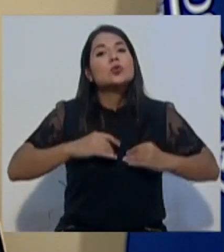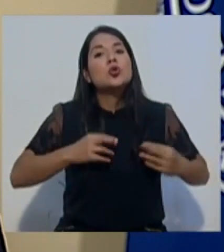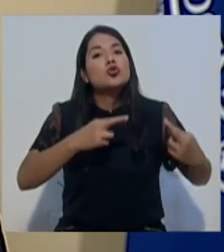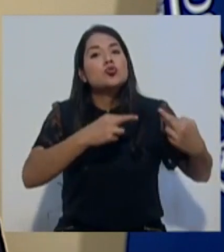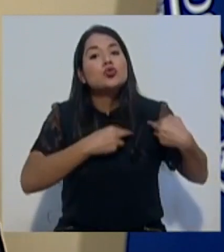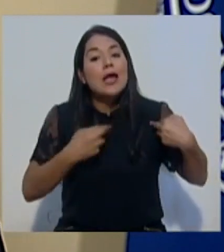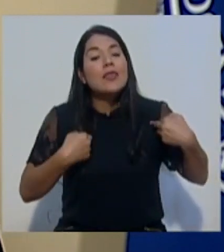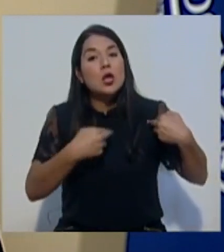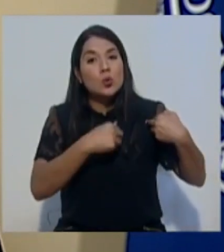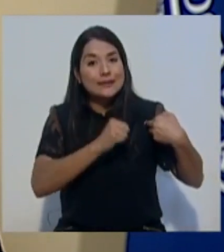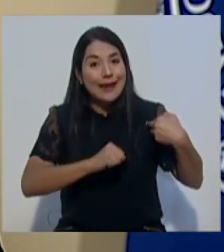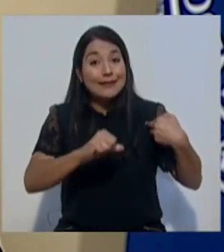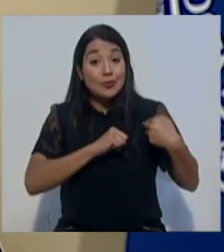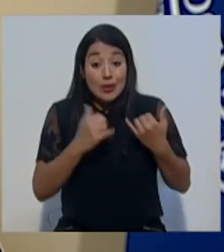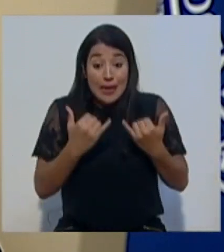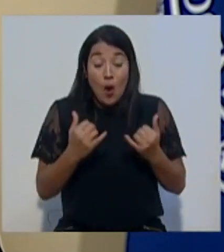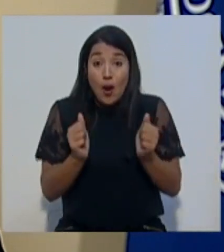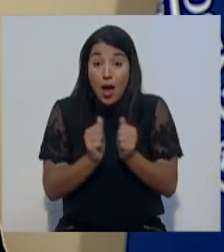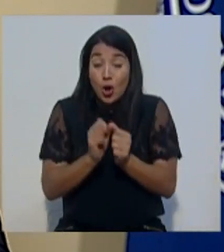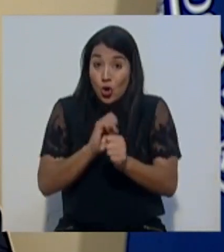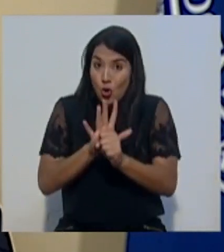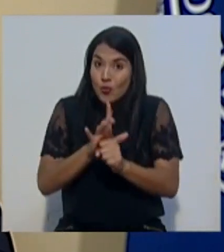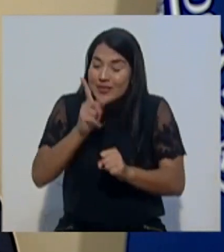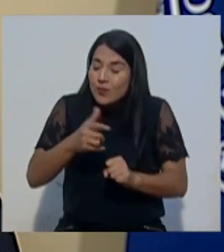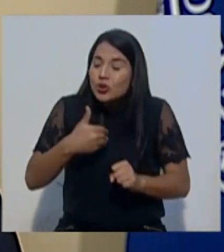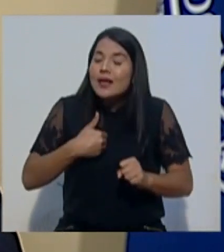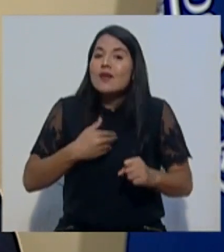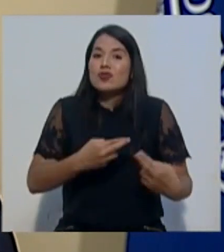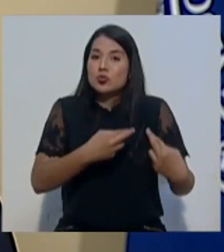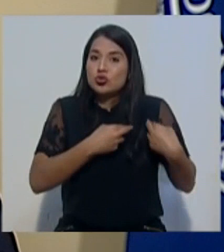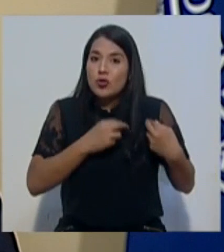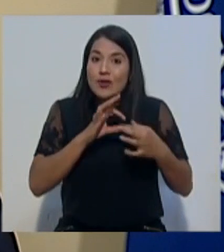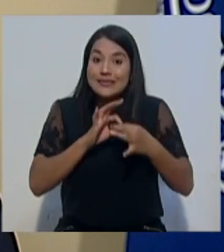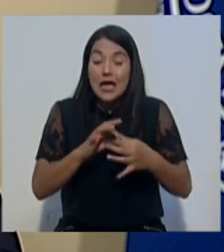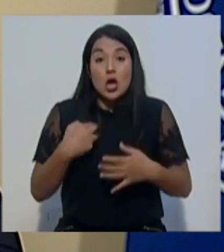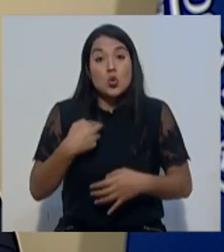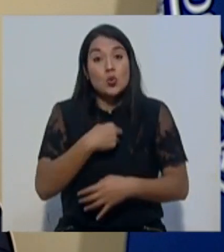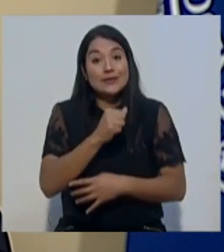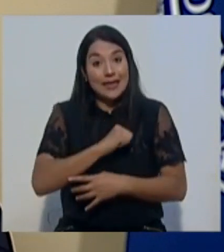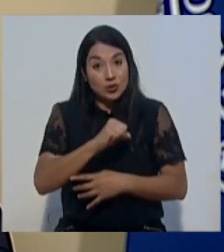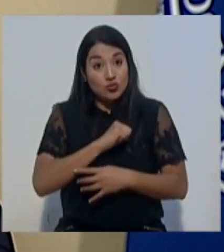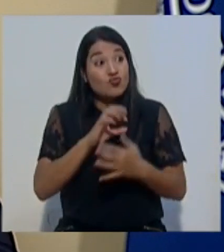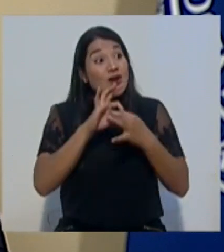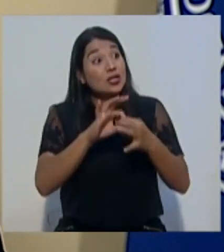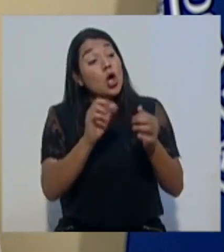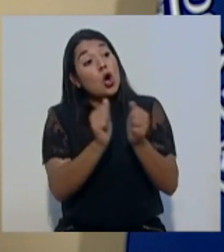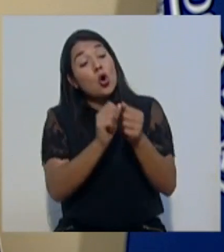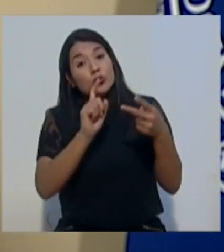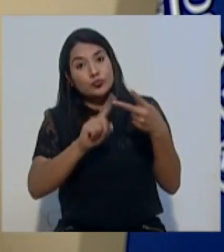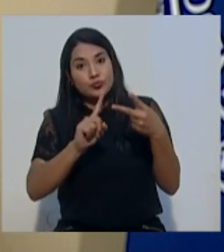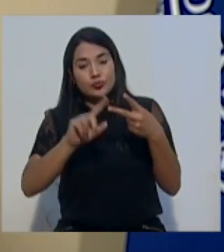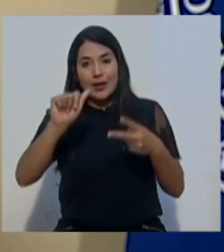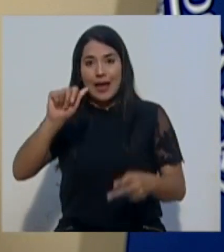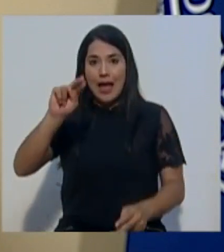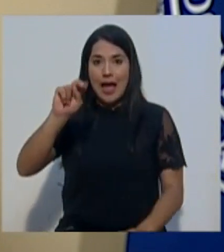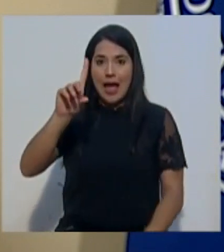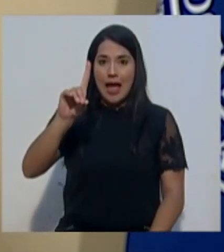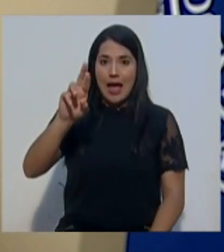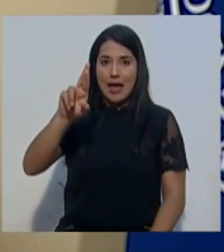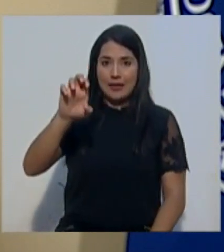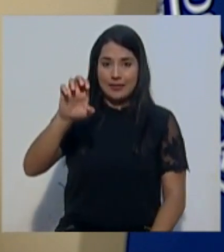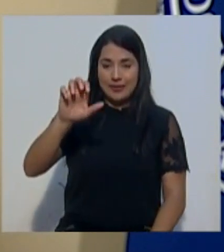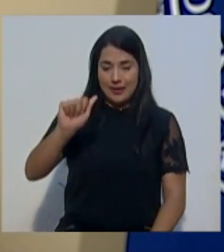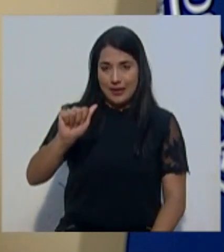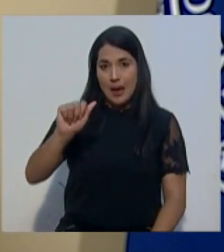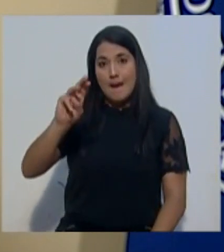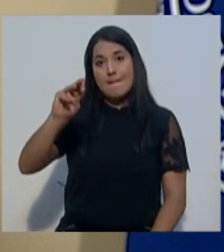ser muy responsables de nuestros actos. En cuanto a doña Andrea Mesa, que me complace mucho que asuma la cartera